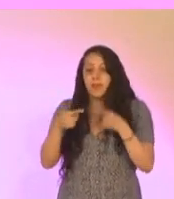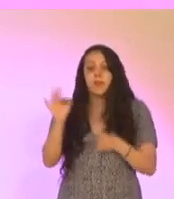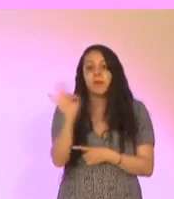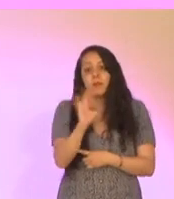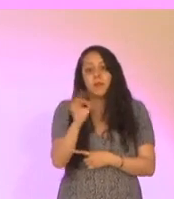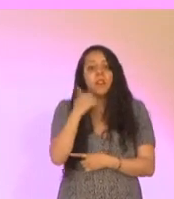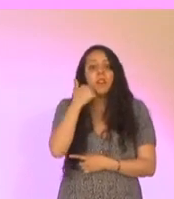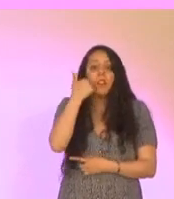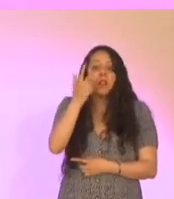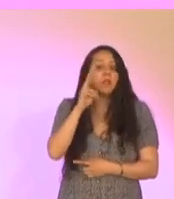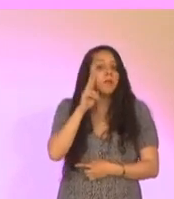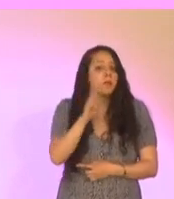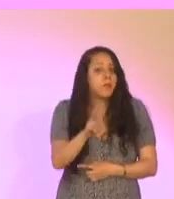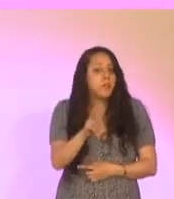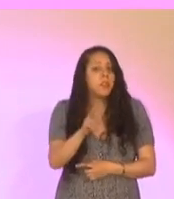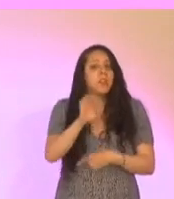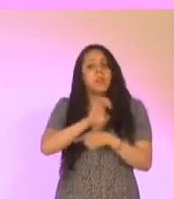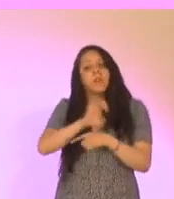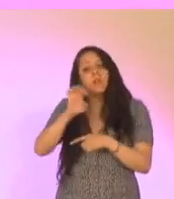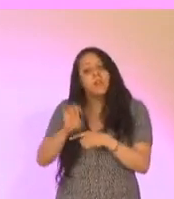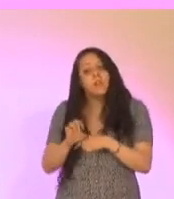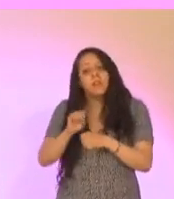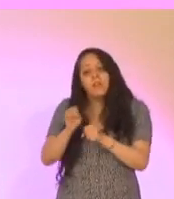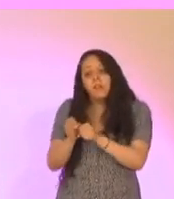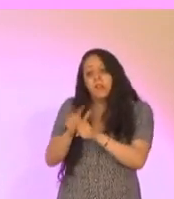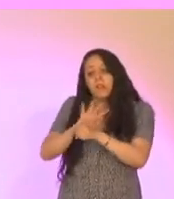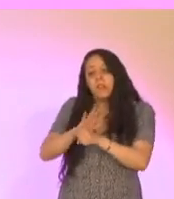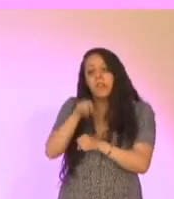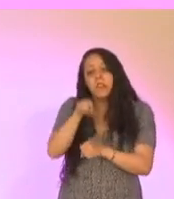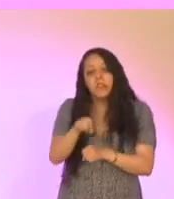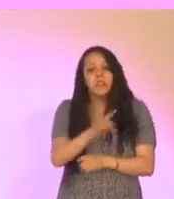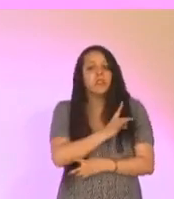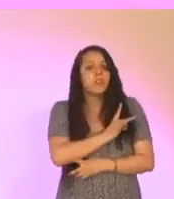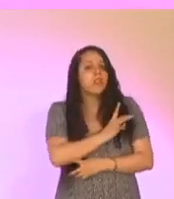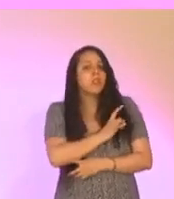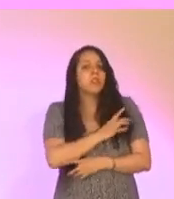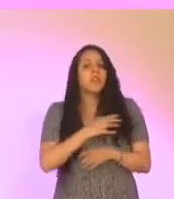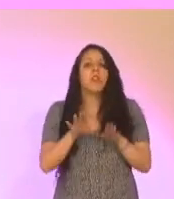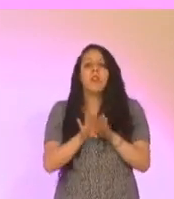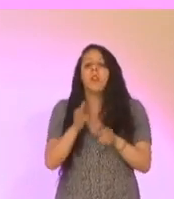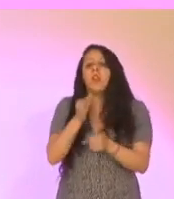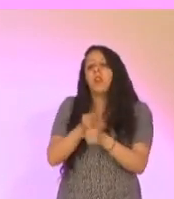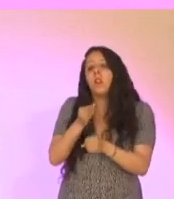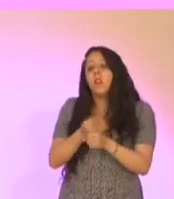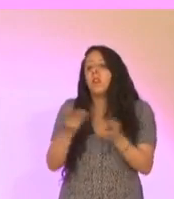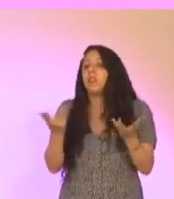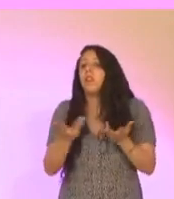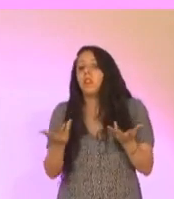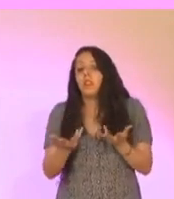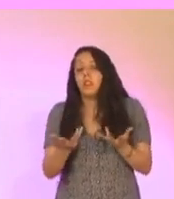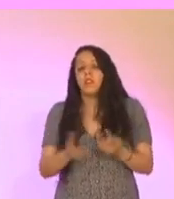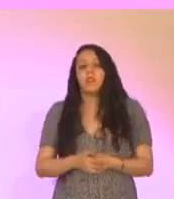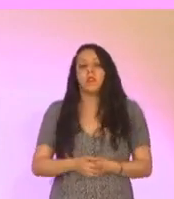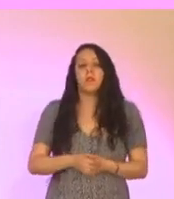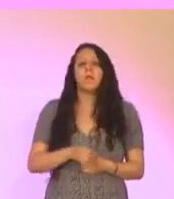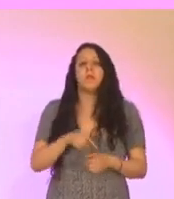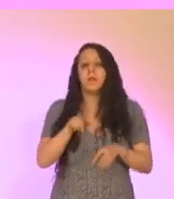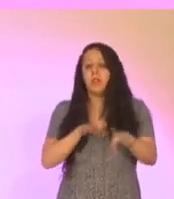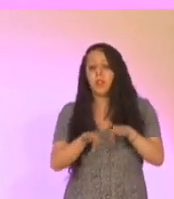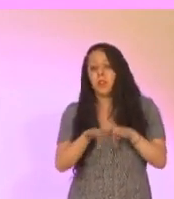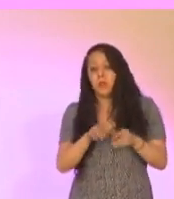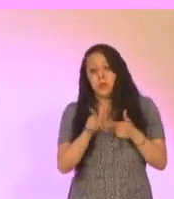entonces nos daba terror la pandemia porque decíamos que vamos a hacer cómo vamos a poder seguir trabajando a